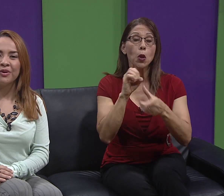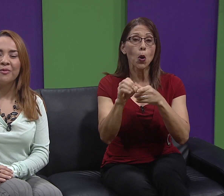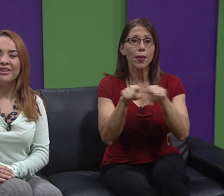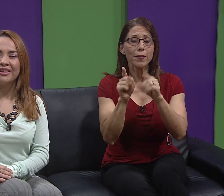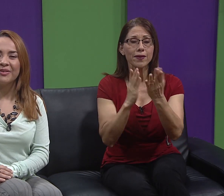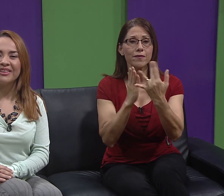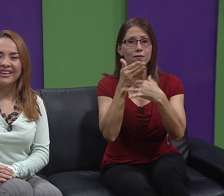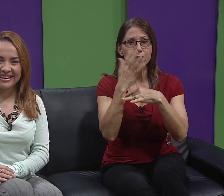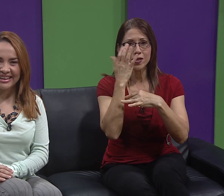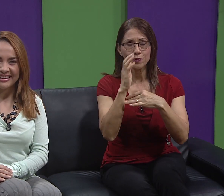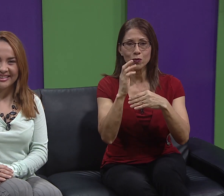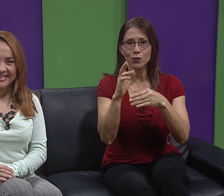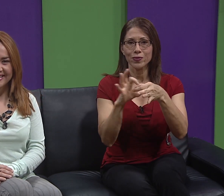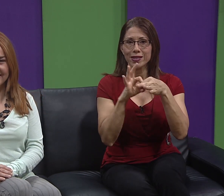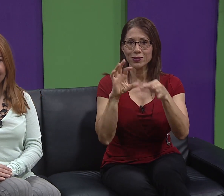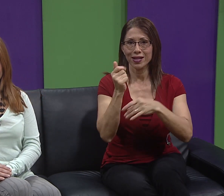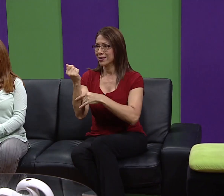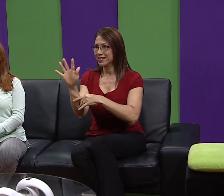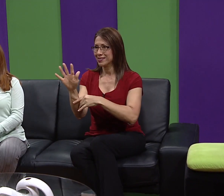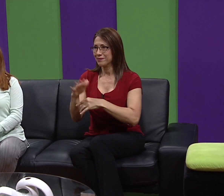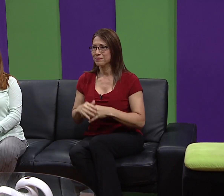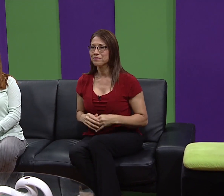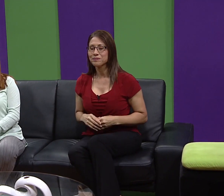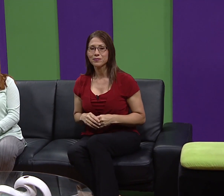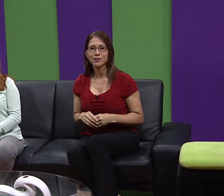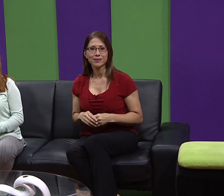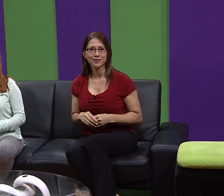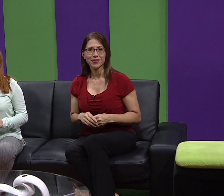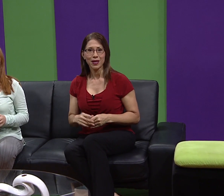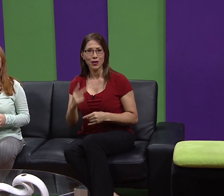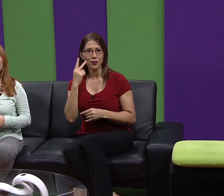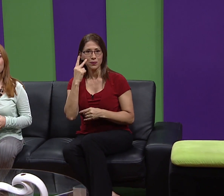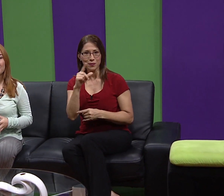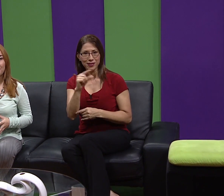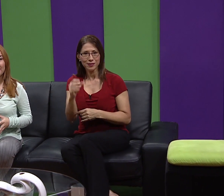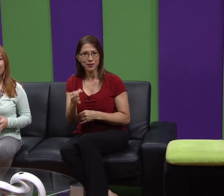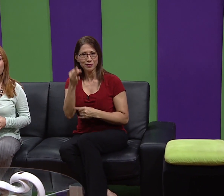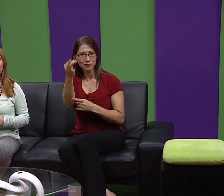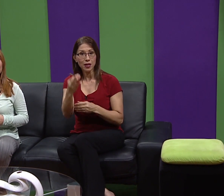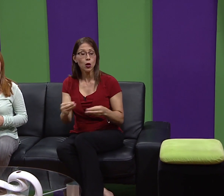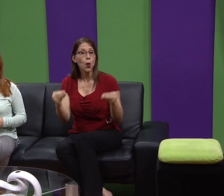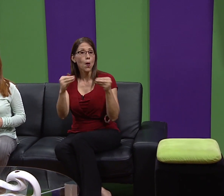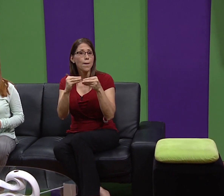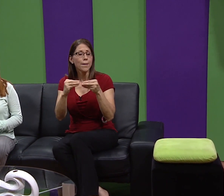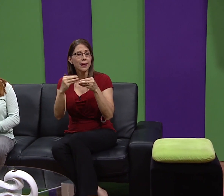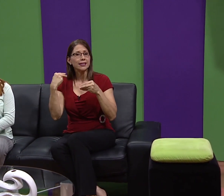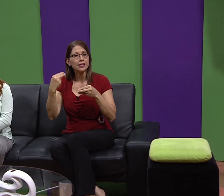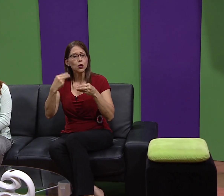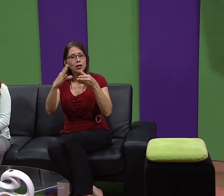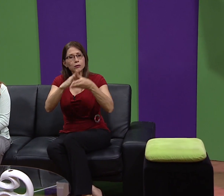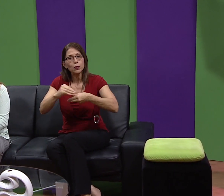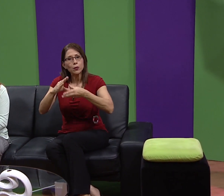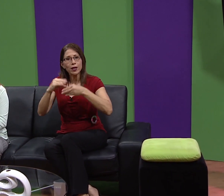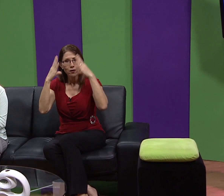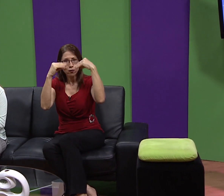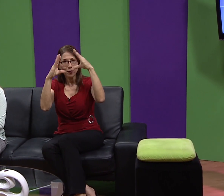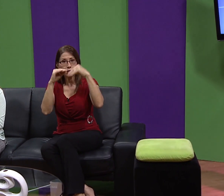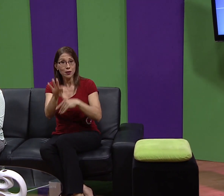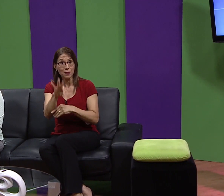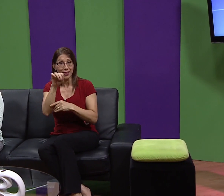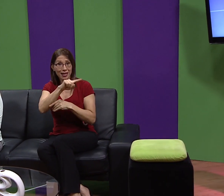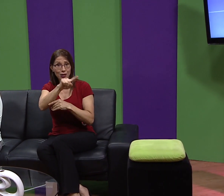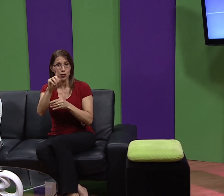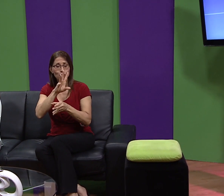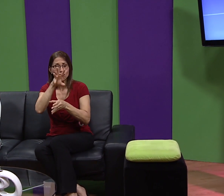En Facebook Como Nexus Canal 15 Nos vemos La próxima semana Con más historias E información Que le invitan A